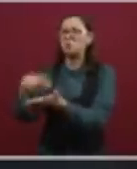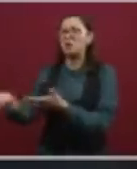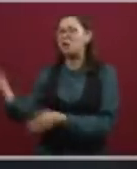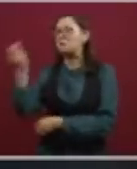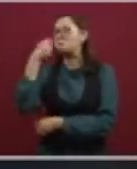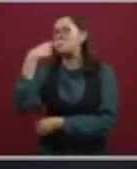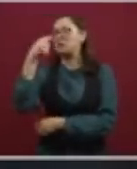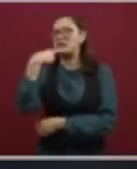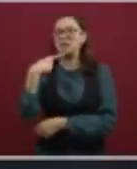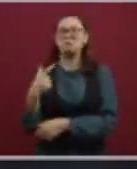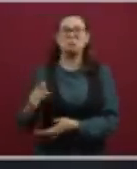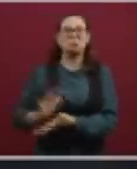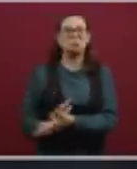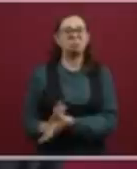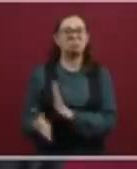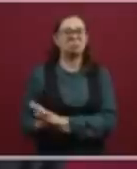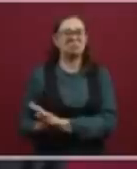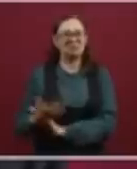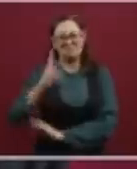en el seguro,